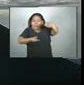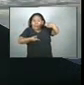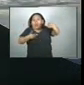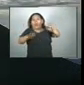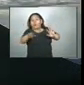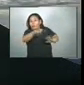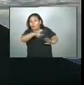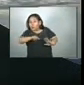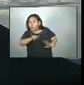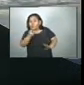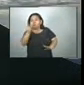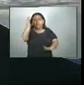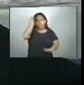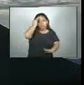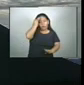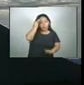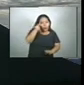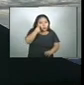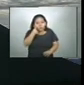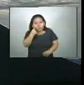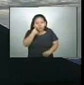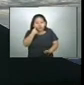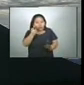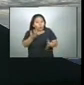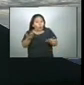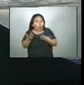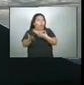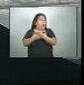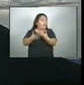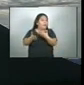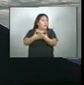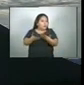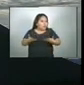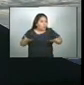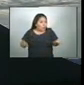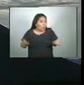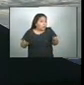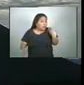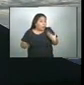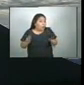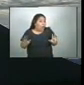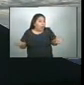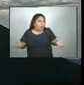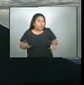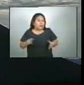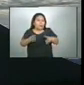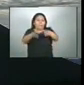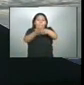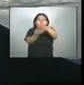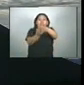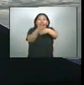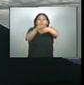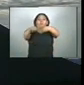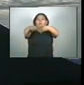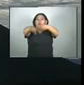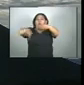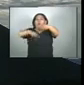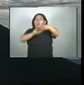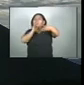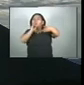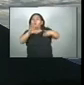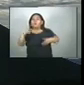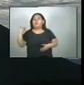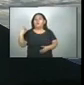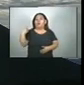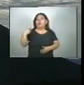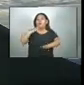a mantener la respectiva vigilancia y a estar con mucha precaución ante lo que pudiera ocurrir en los alrededores del volcán. Escuchemos qué dijo el director